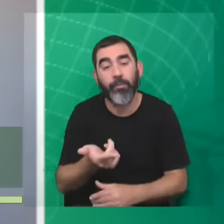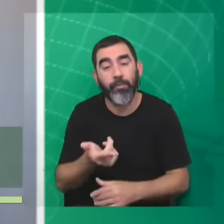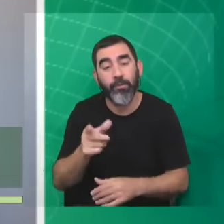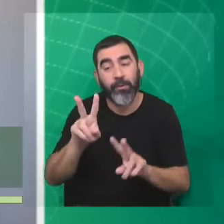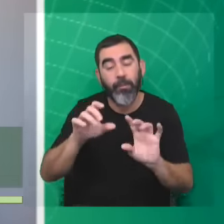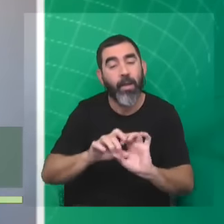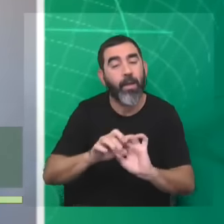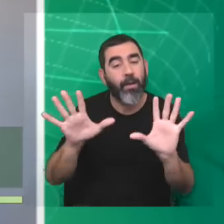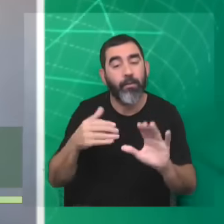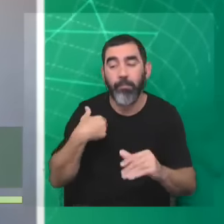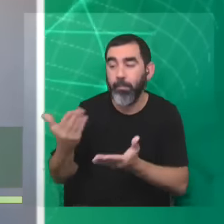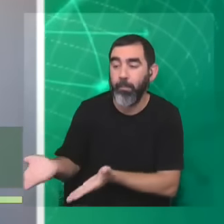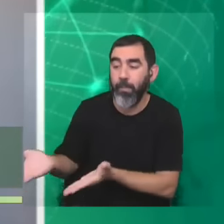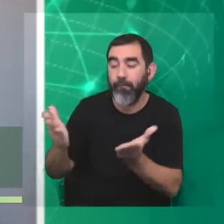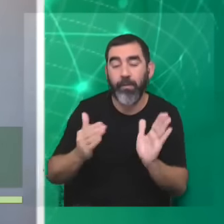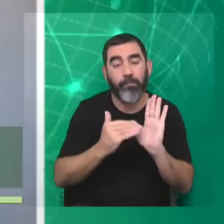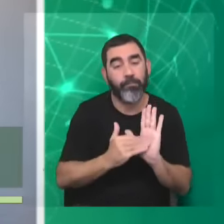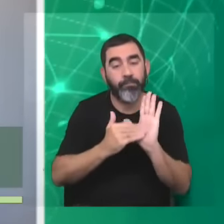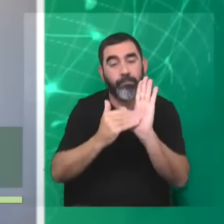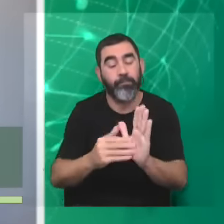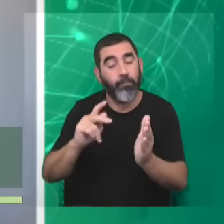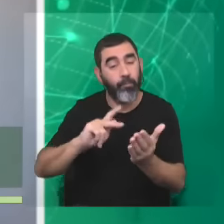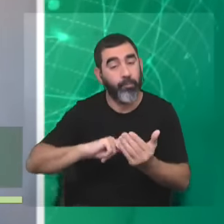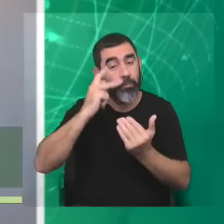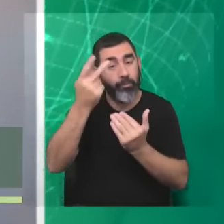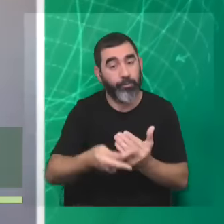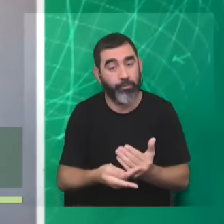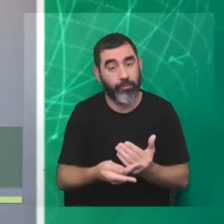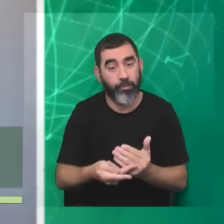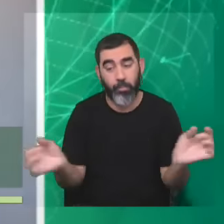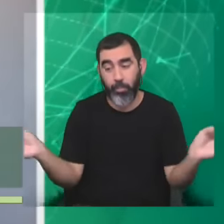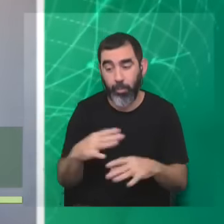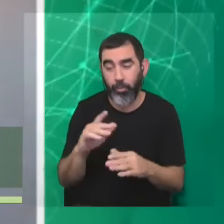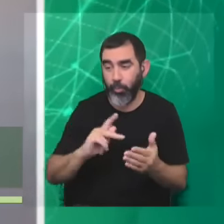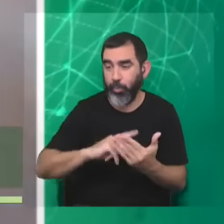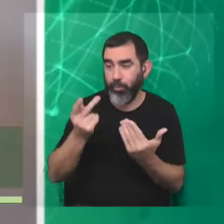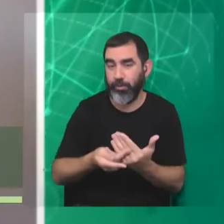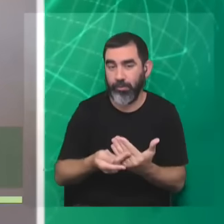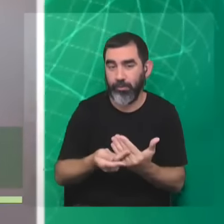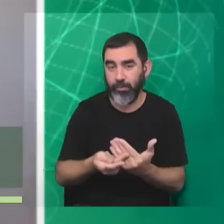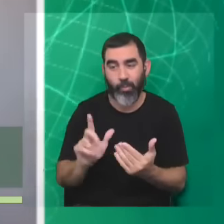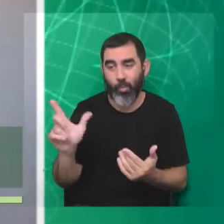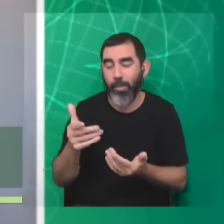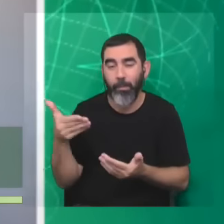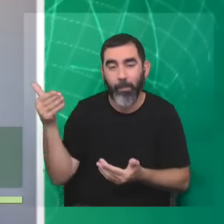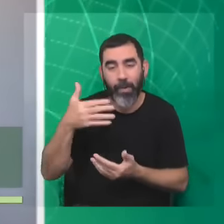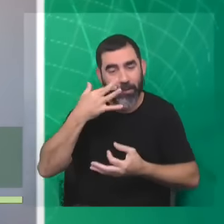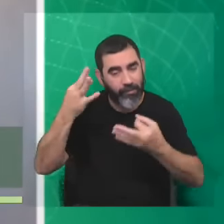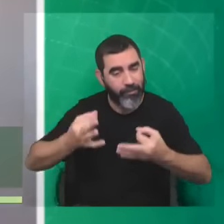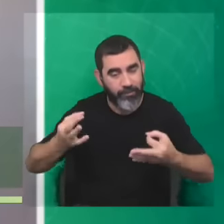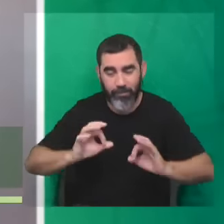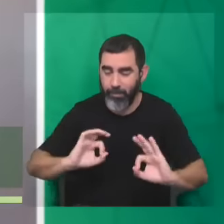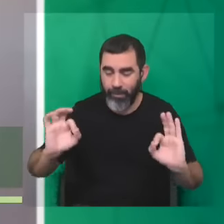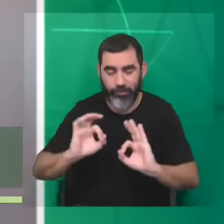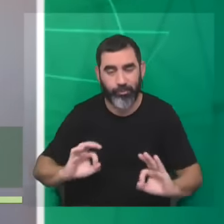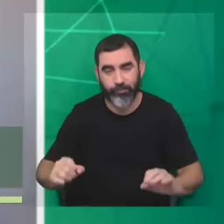caso claro nos invitaron a la presentación de este proyecto cuando está terminando no hay una participación real